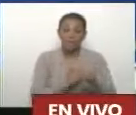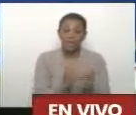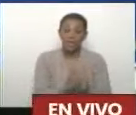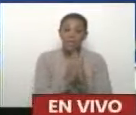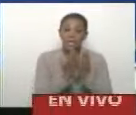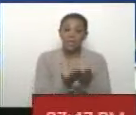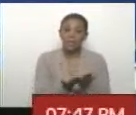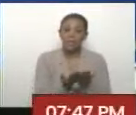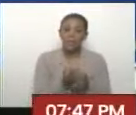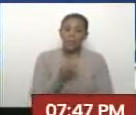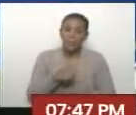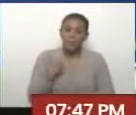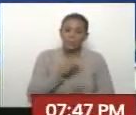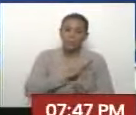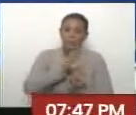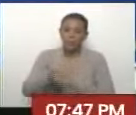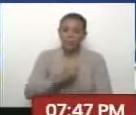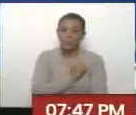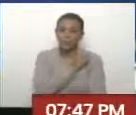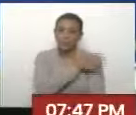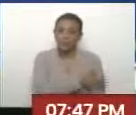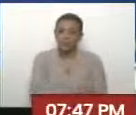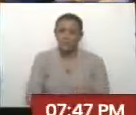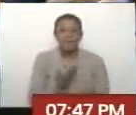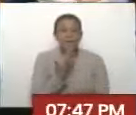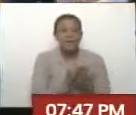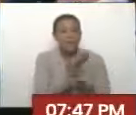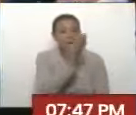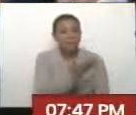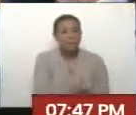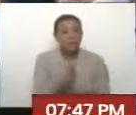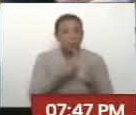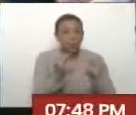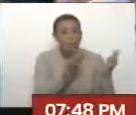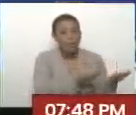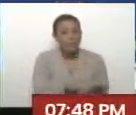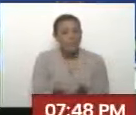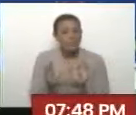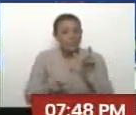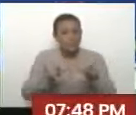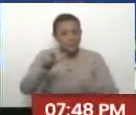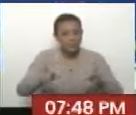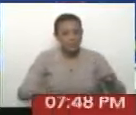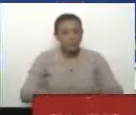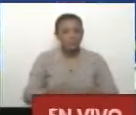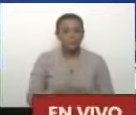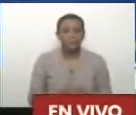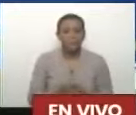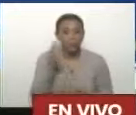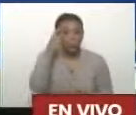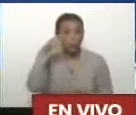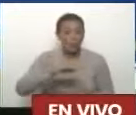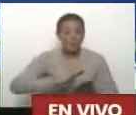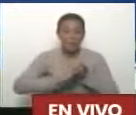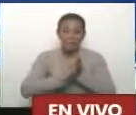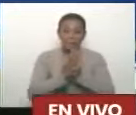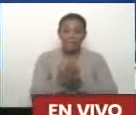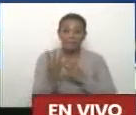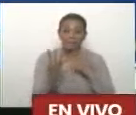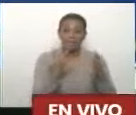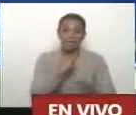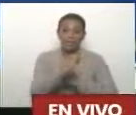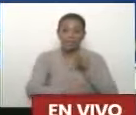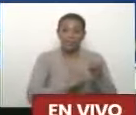pal bueno Ernesto te agradezco mucho la presencia de todos estos invitados eh hoy clausura La fera